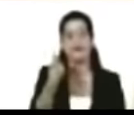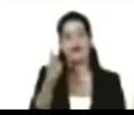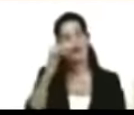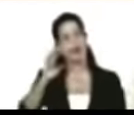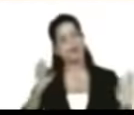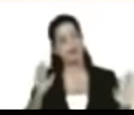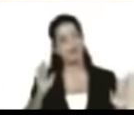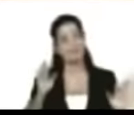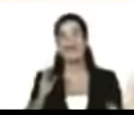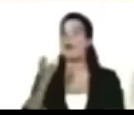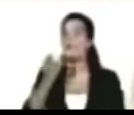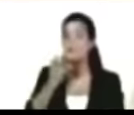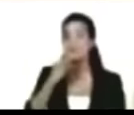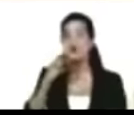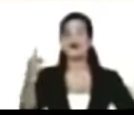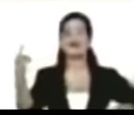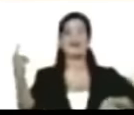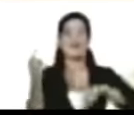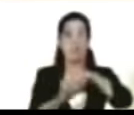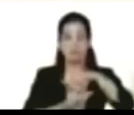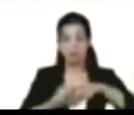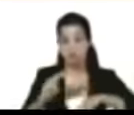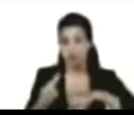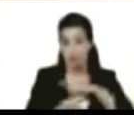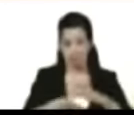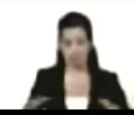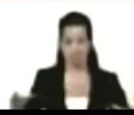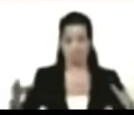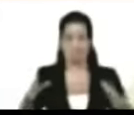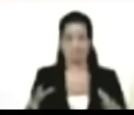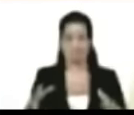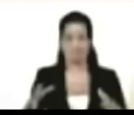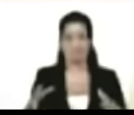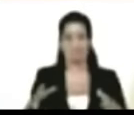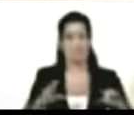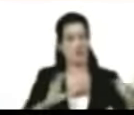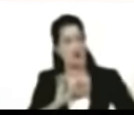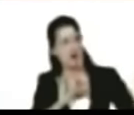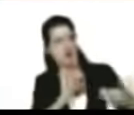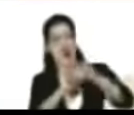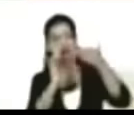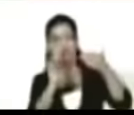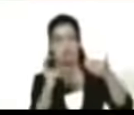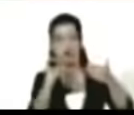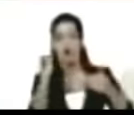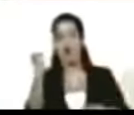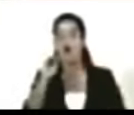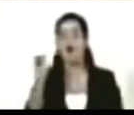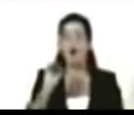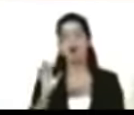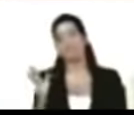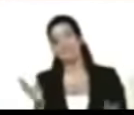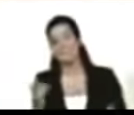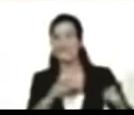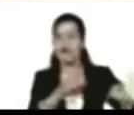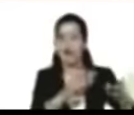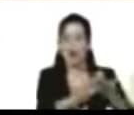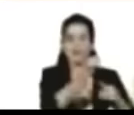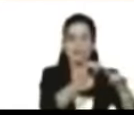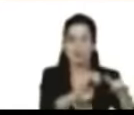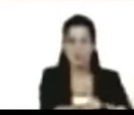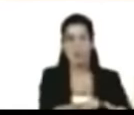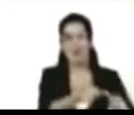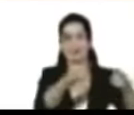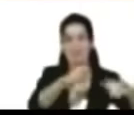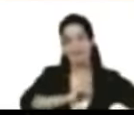Si la revolución fuera agredida o continuaran estos pasos para tratar